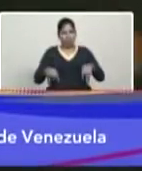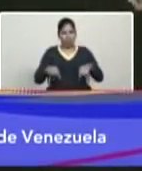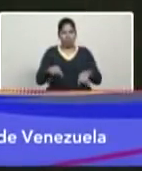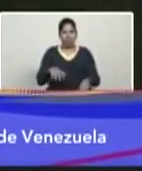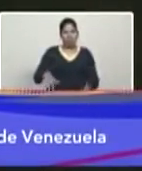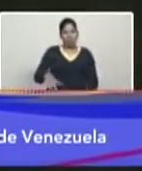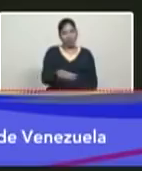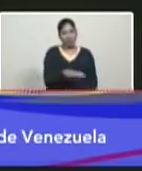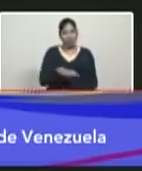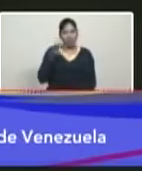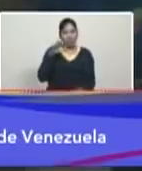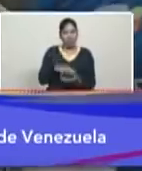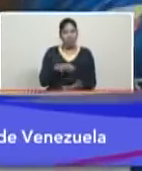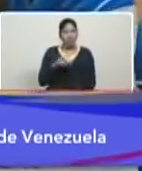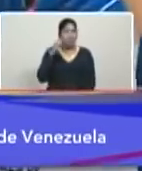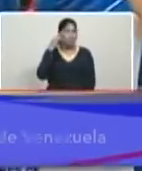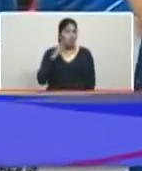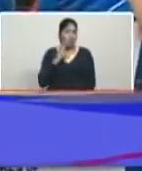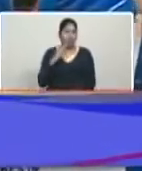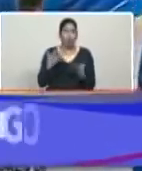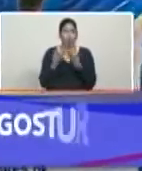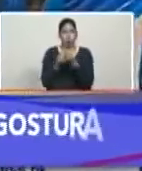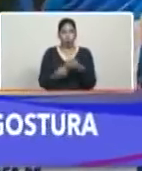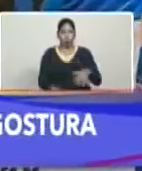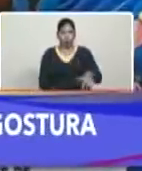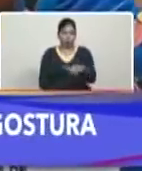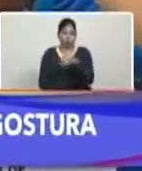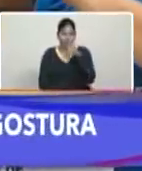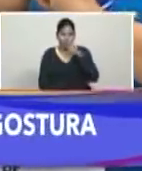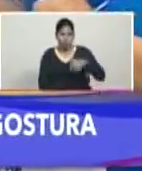en el Río Padre, junto al pueblo,